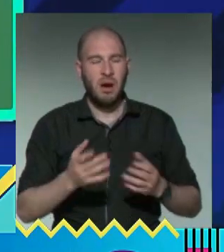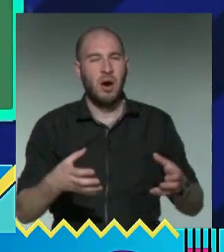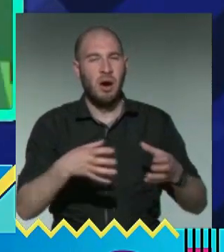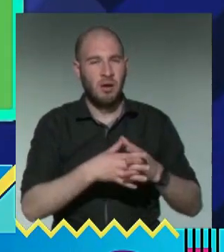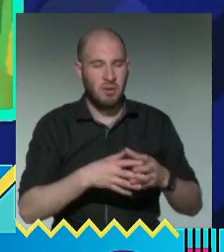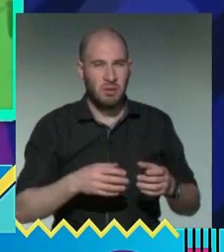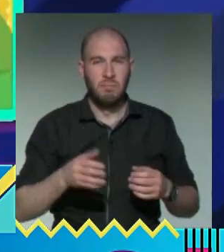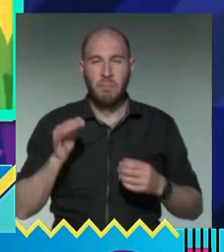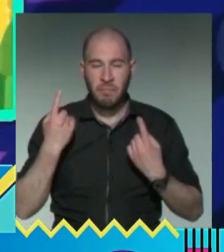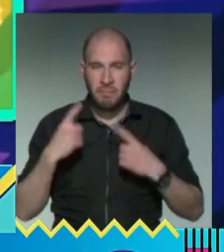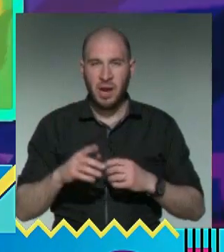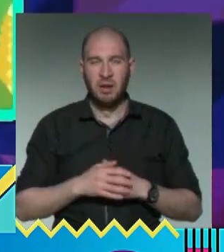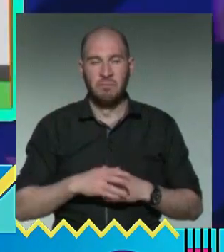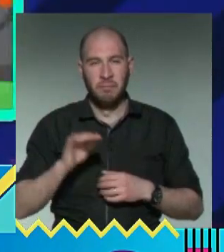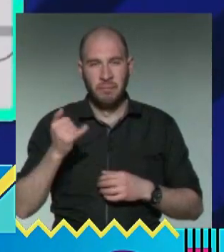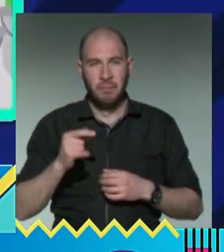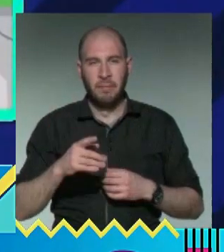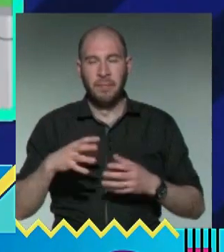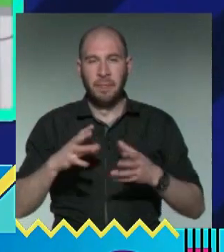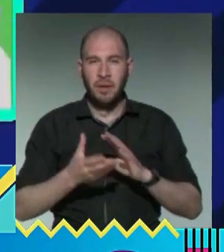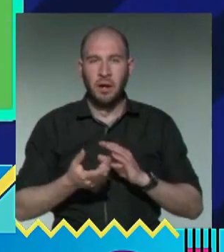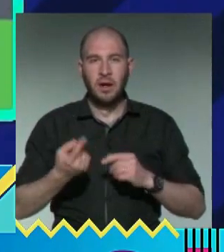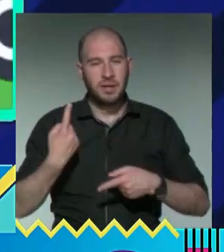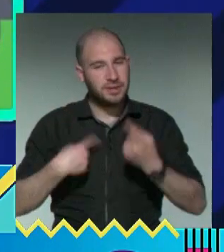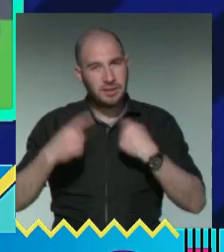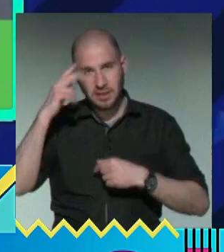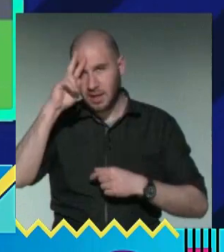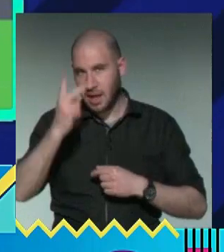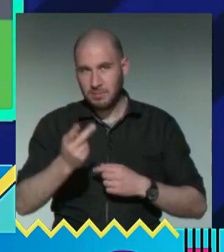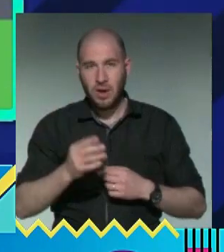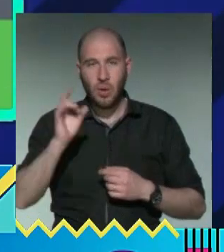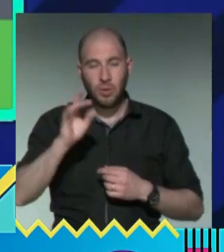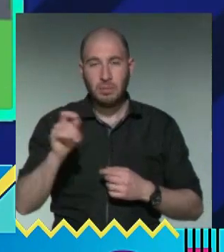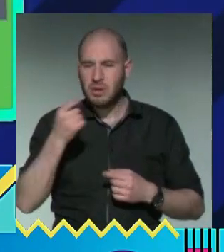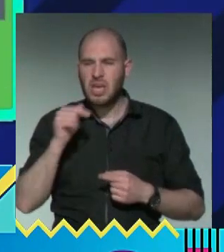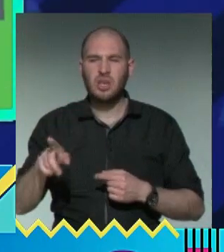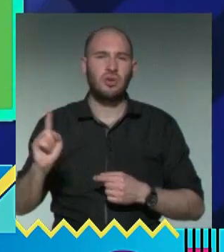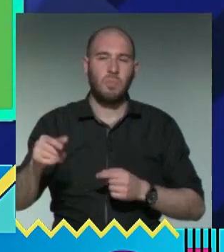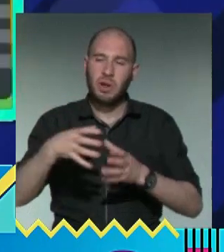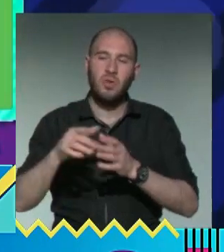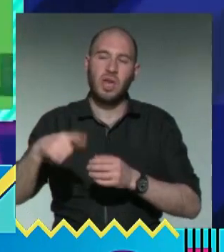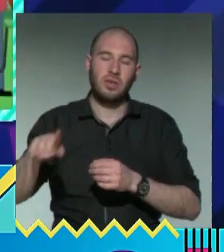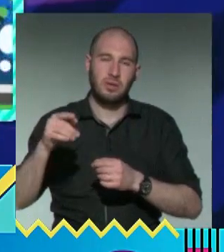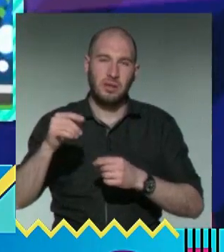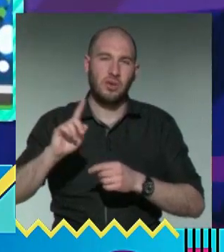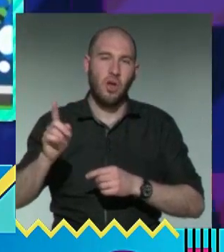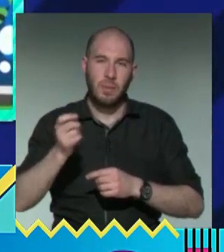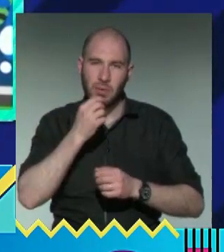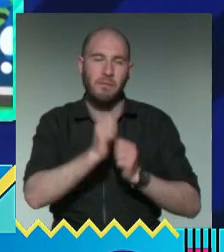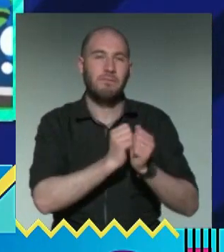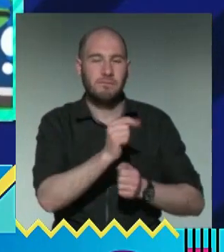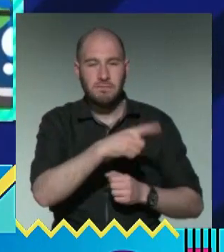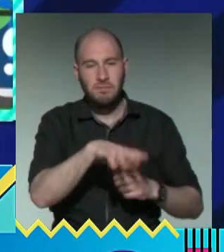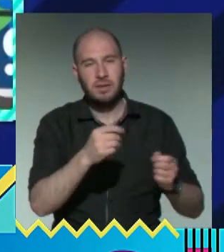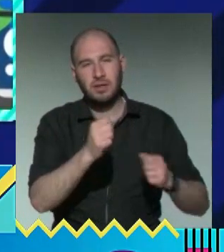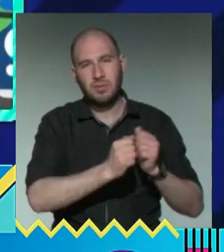macro. Sí. Pero sin embargo sí, o sea, hay que cambiar esa idea, ¿no? De que simplemente, bueno, si ellos no lo hacen, ¿no? Ellos, hablo en términos de industrias